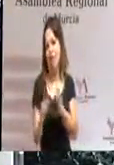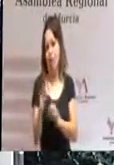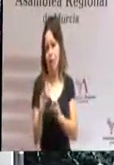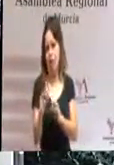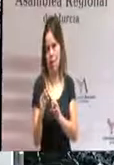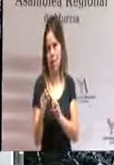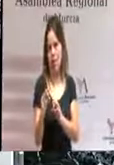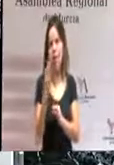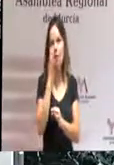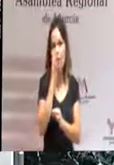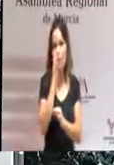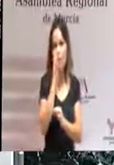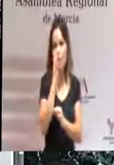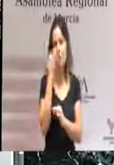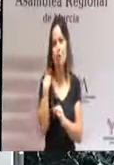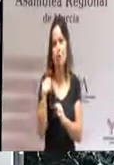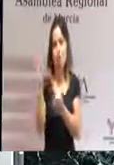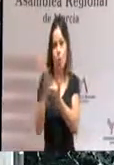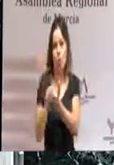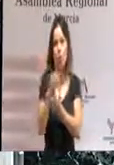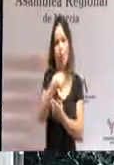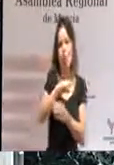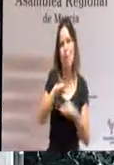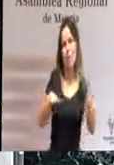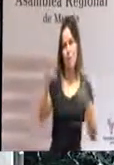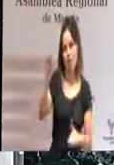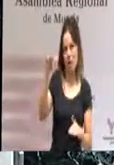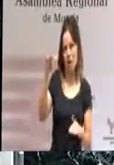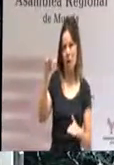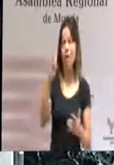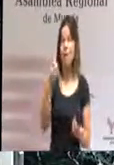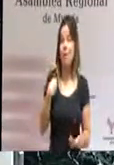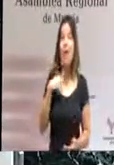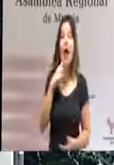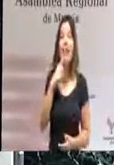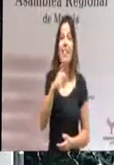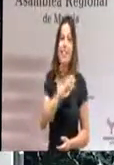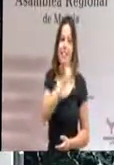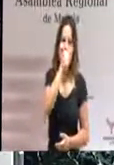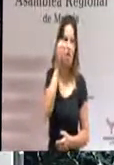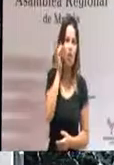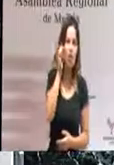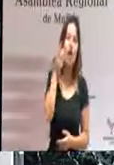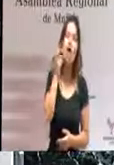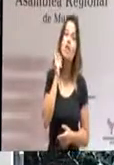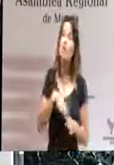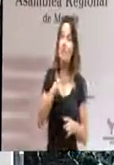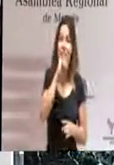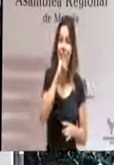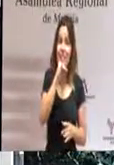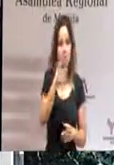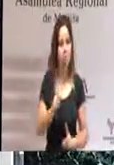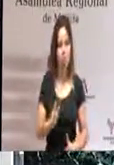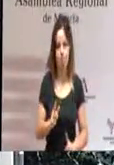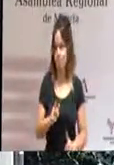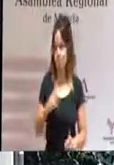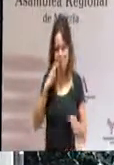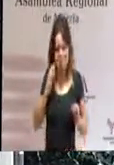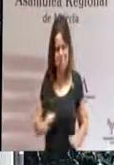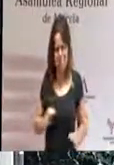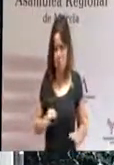20% sobre lo que recoge. Pero, como les decía, señorías, no es suficiente, rotundamente